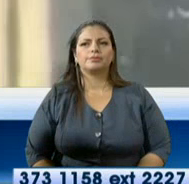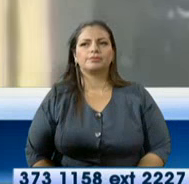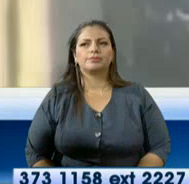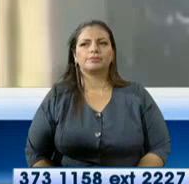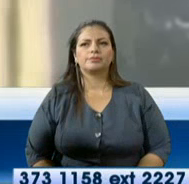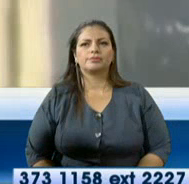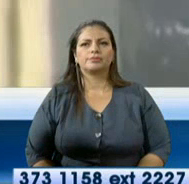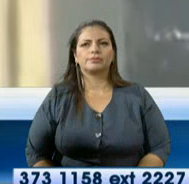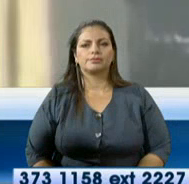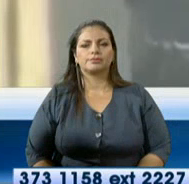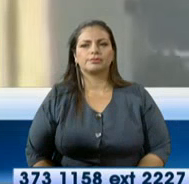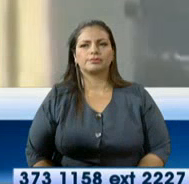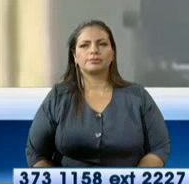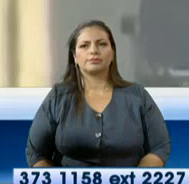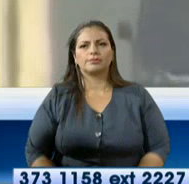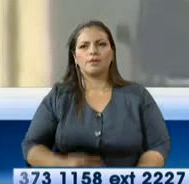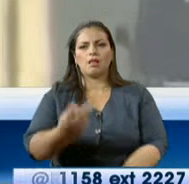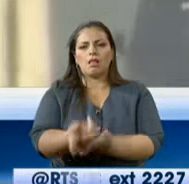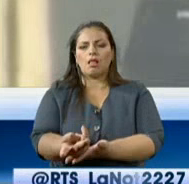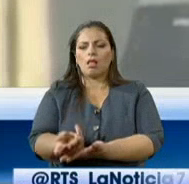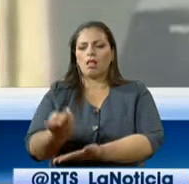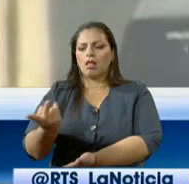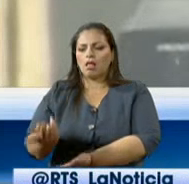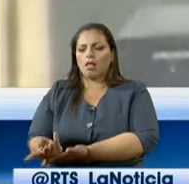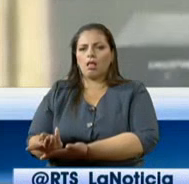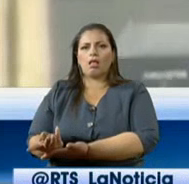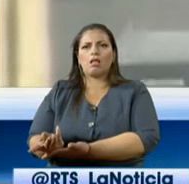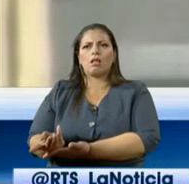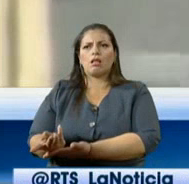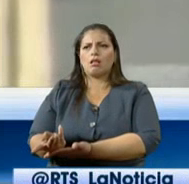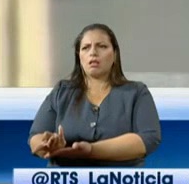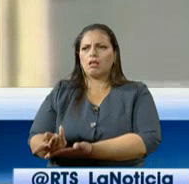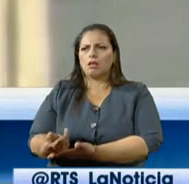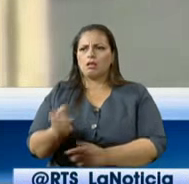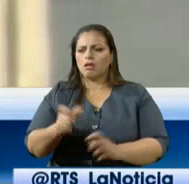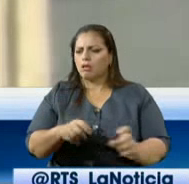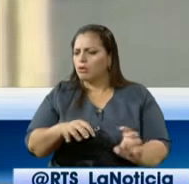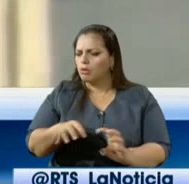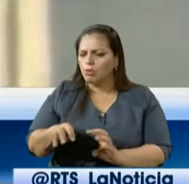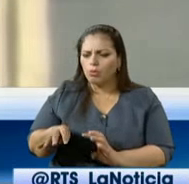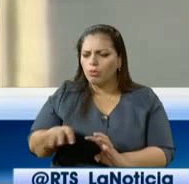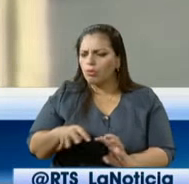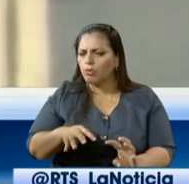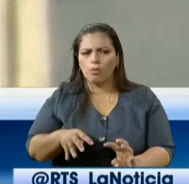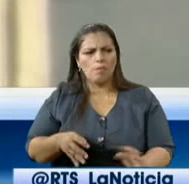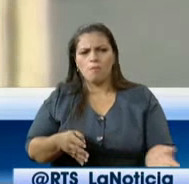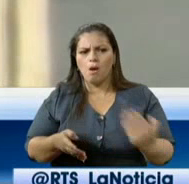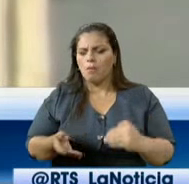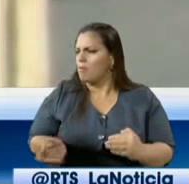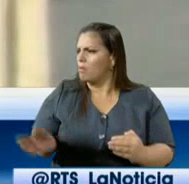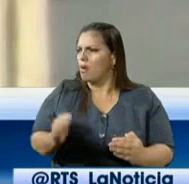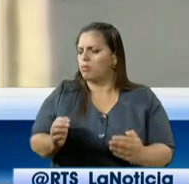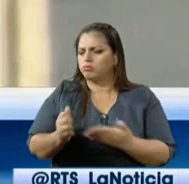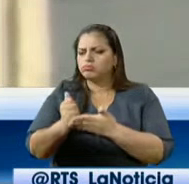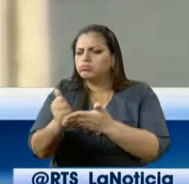Los perjudicados seguían en la vía, siendo atendidos por personas que poco a poco se agrupaban para darle los primeros